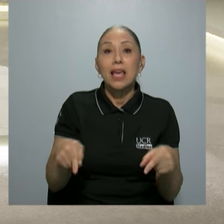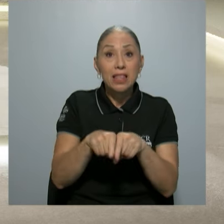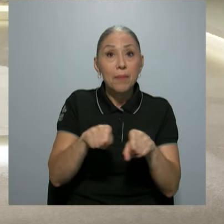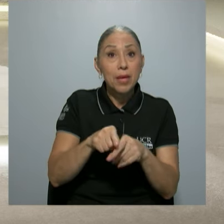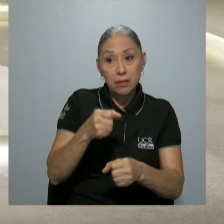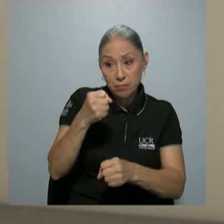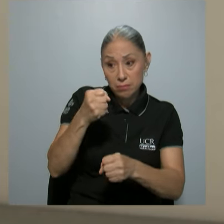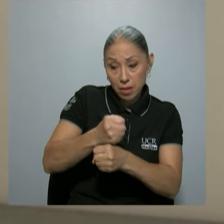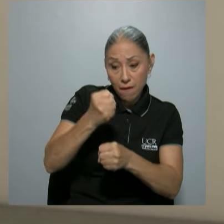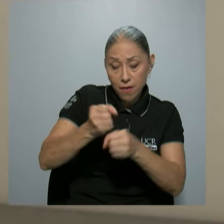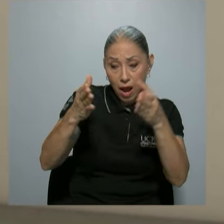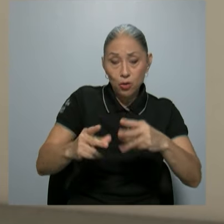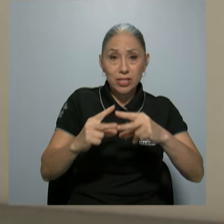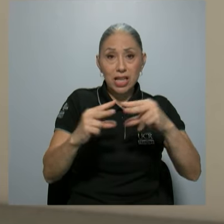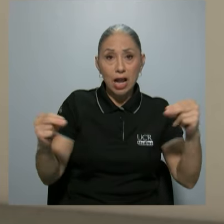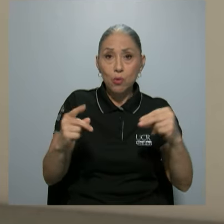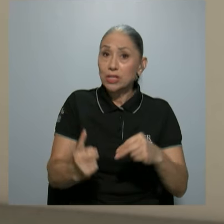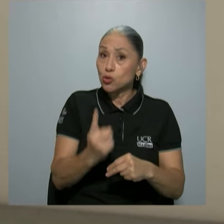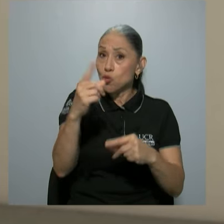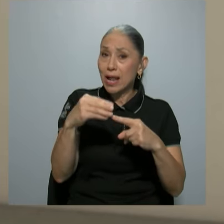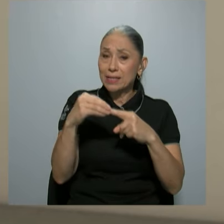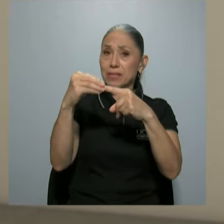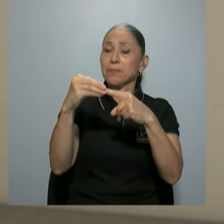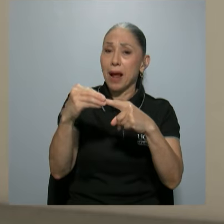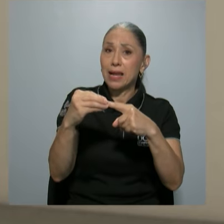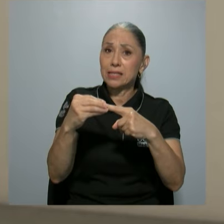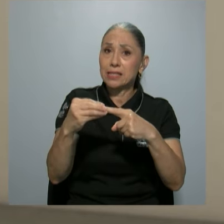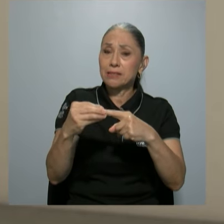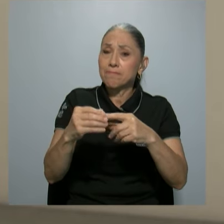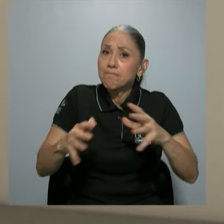nicaragüense como una de las principales fuerzas motoras